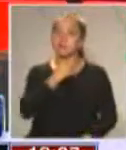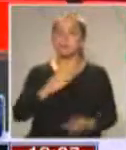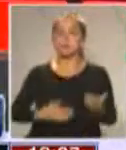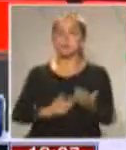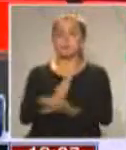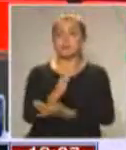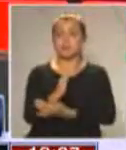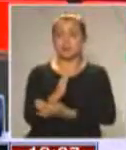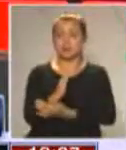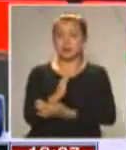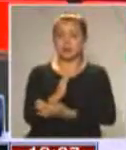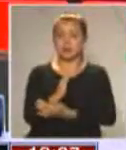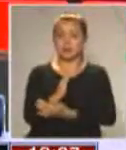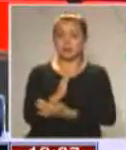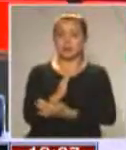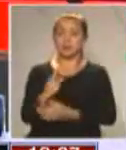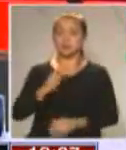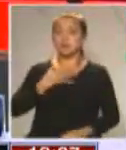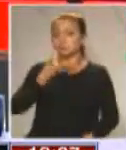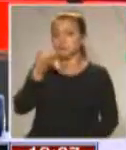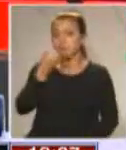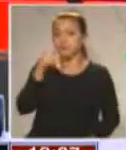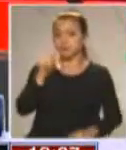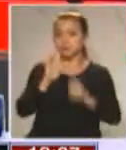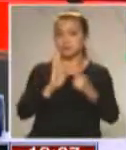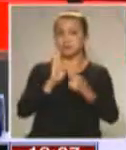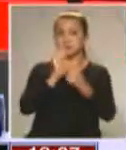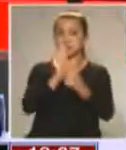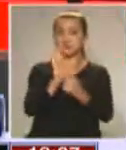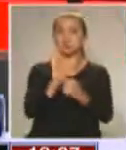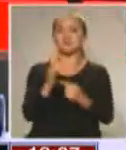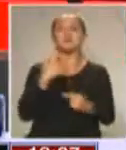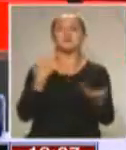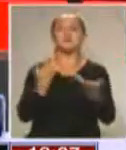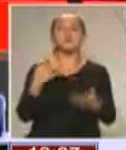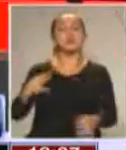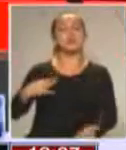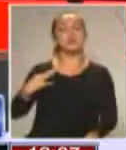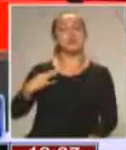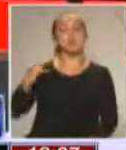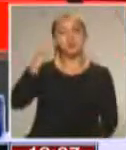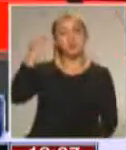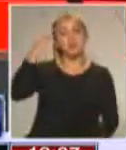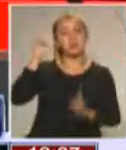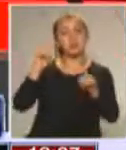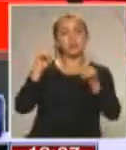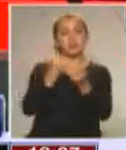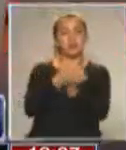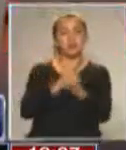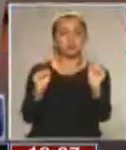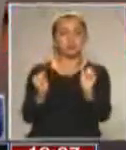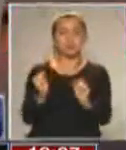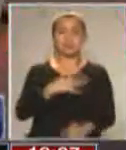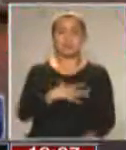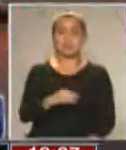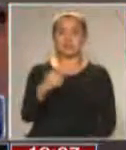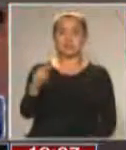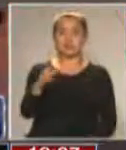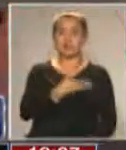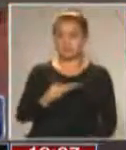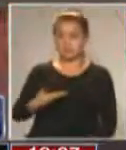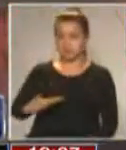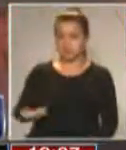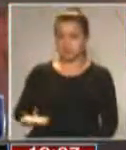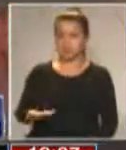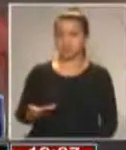comenzar por lo que yo comentaba durante esta presentación, que es por qué Ciudadano Inteligente considera que debe renunciar a su cargo el hijo de la presidenta, Sebastián